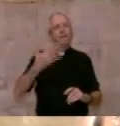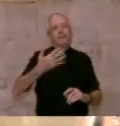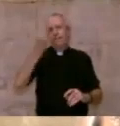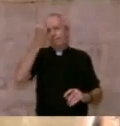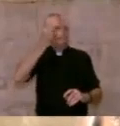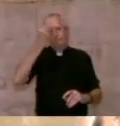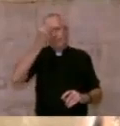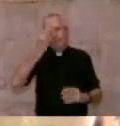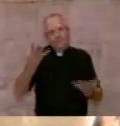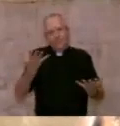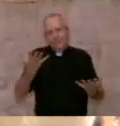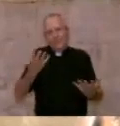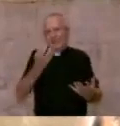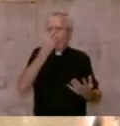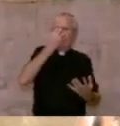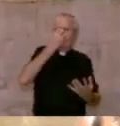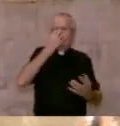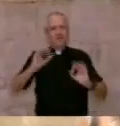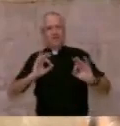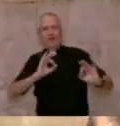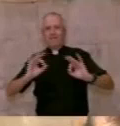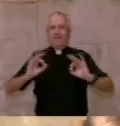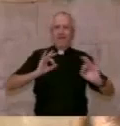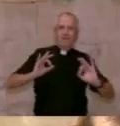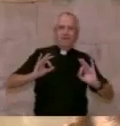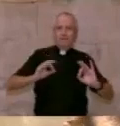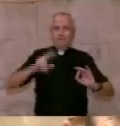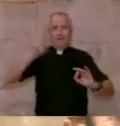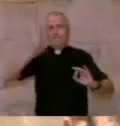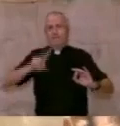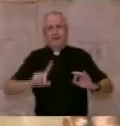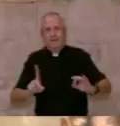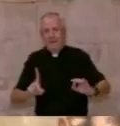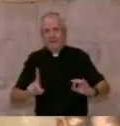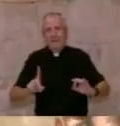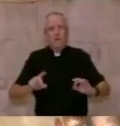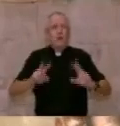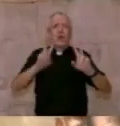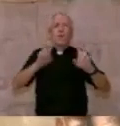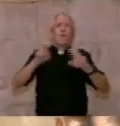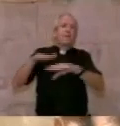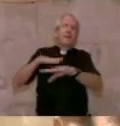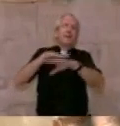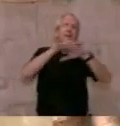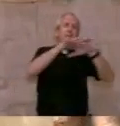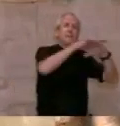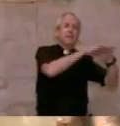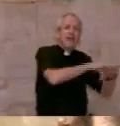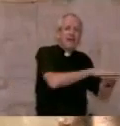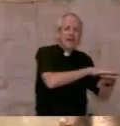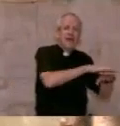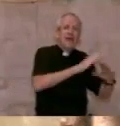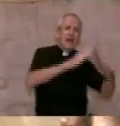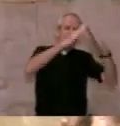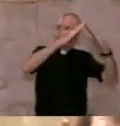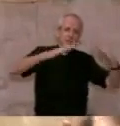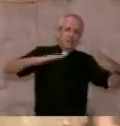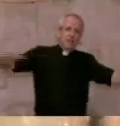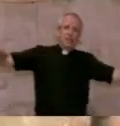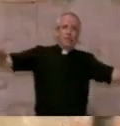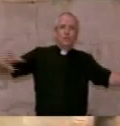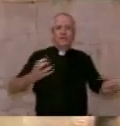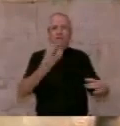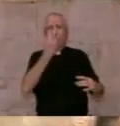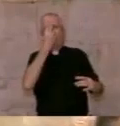que el payaso estaba actuando, haciendo comedia, que era una nueva manera de invitar a la gente a ver el gran espectáculo